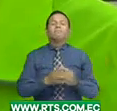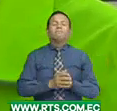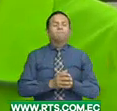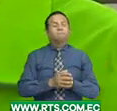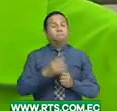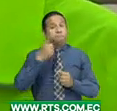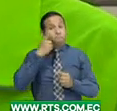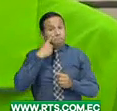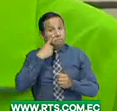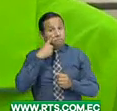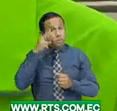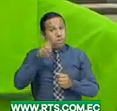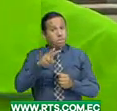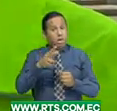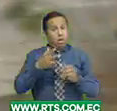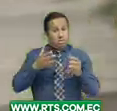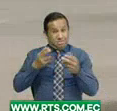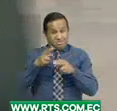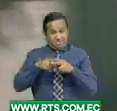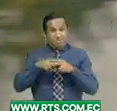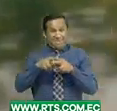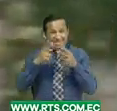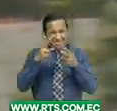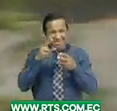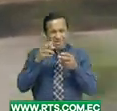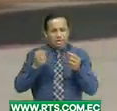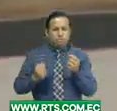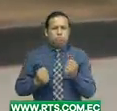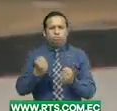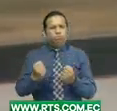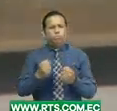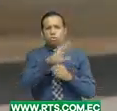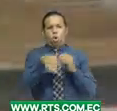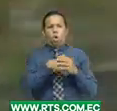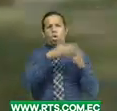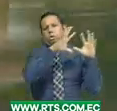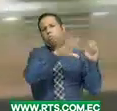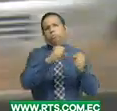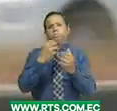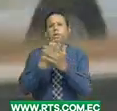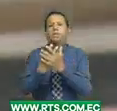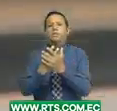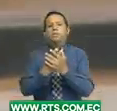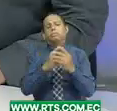detenido que fungía de seguridad. Informó José Morales.